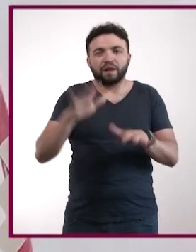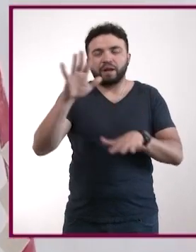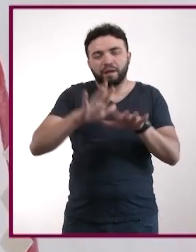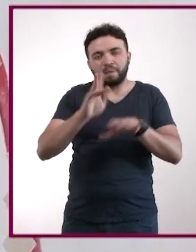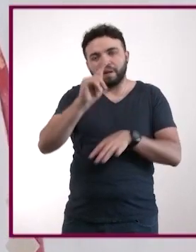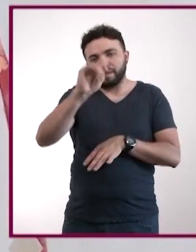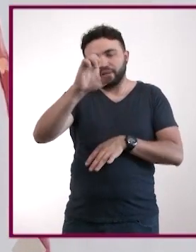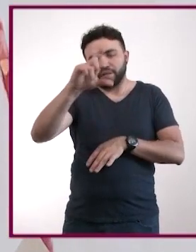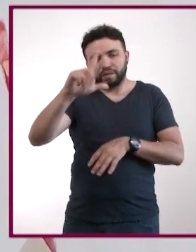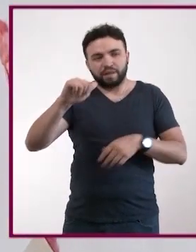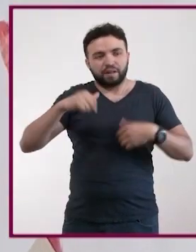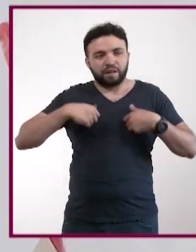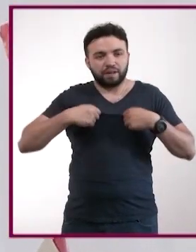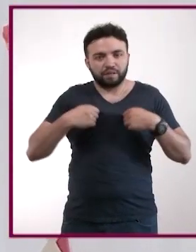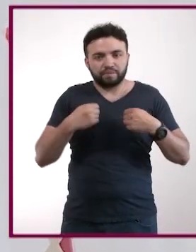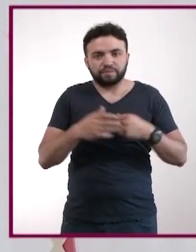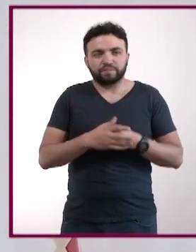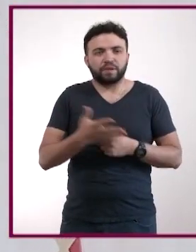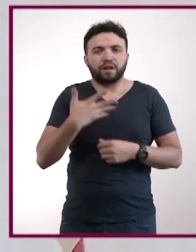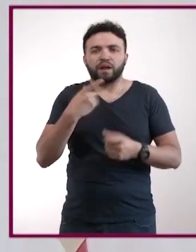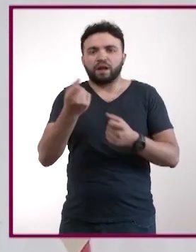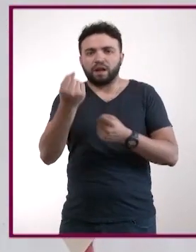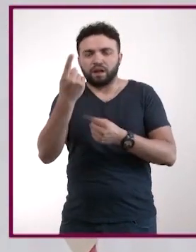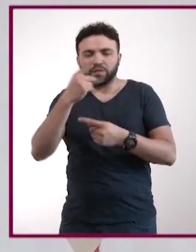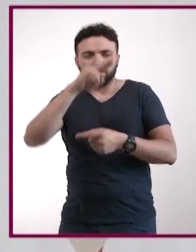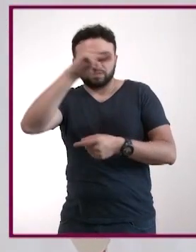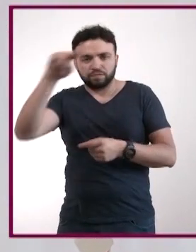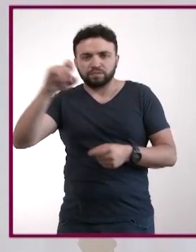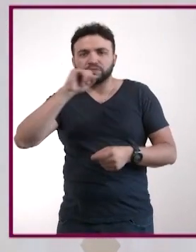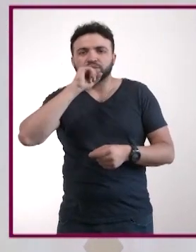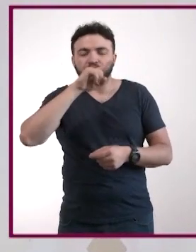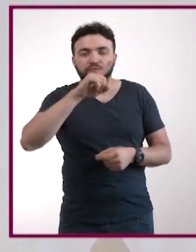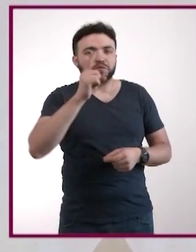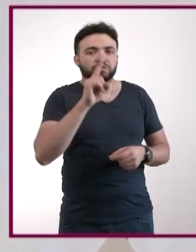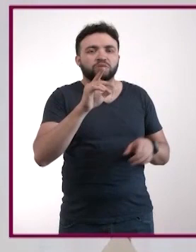telas. Hay algunas piezas escultóricas también.